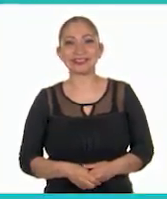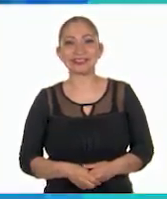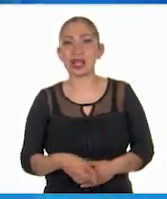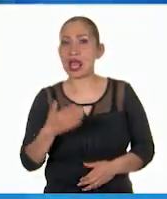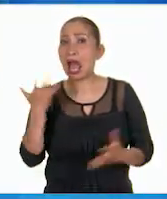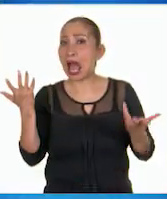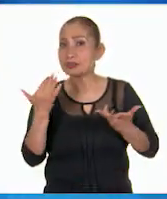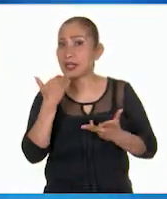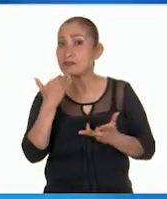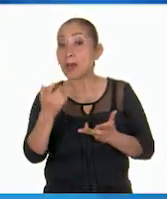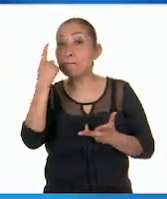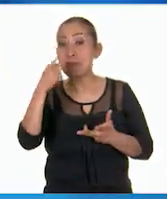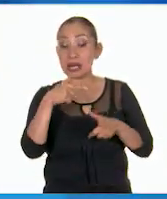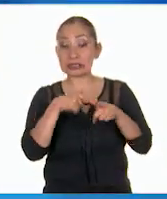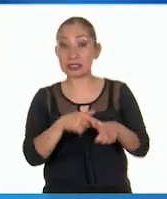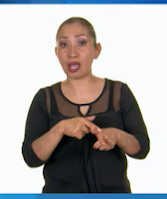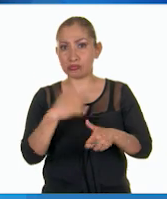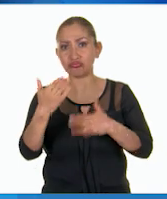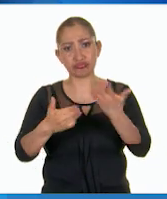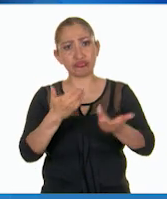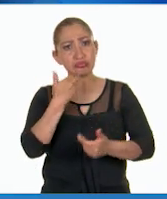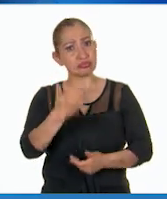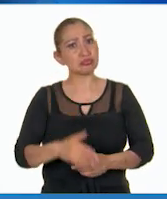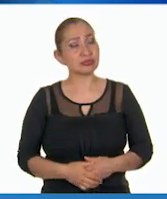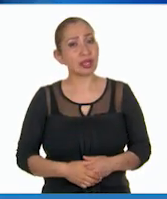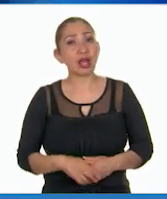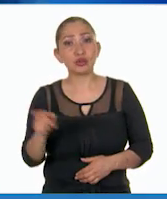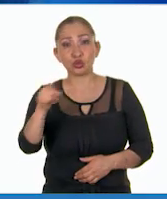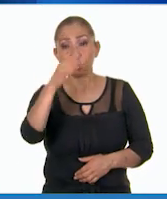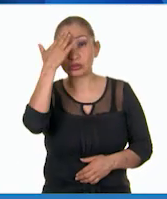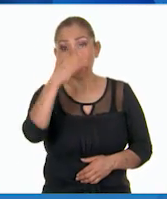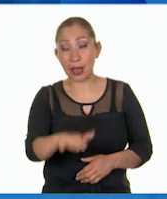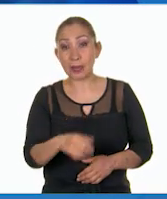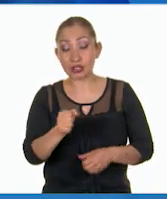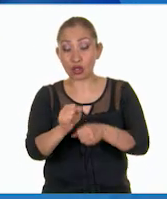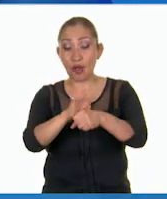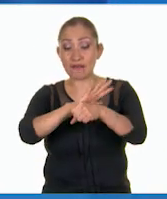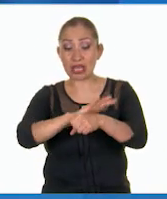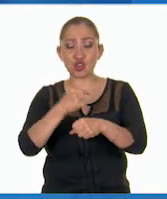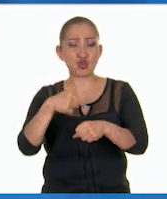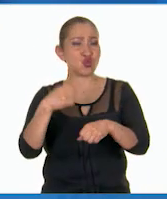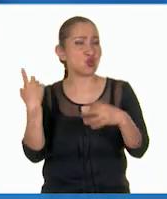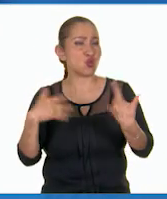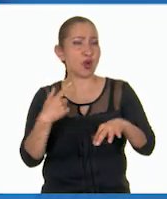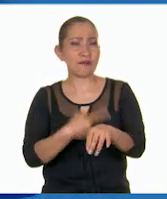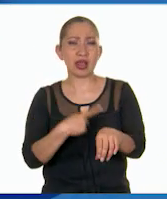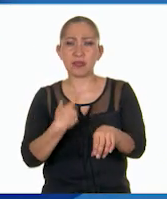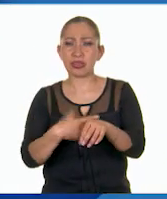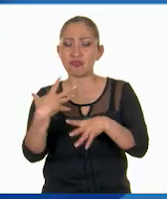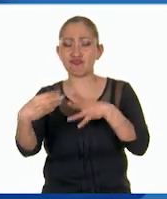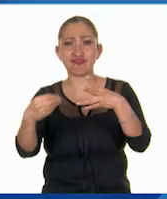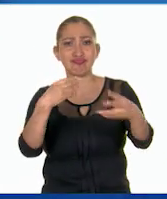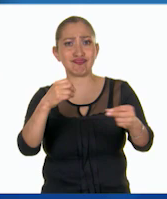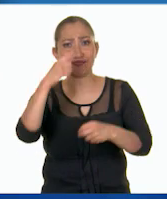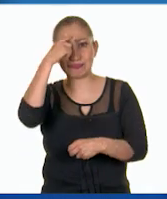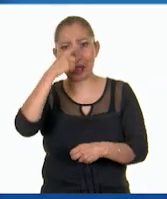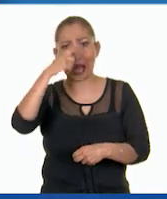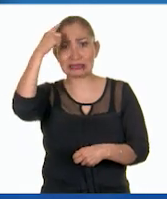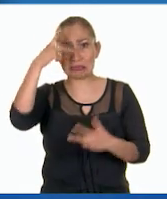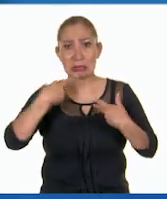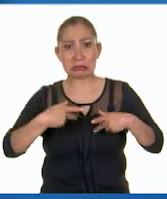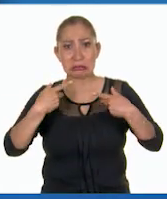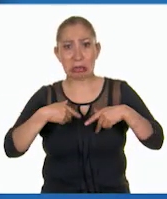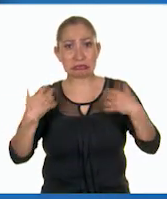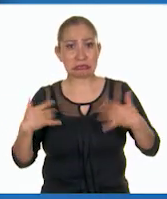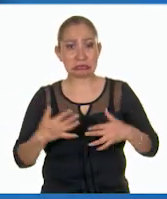Buenas prácticas para seguir adelante. Como todos sabemos, la COVID-19 es una enfermedad que se contagia muy fácilmente entre